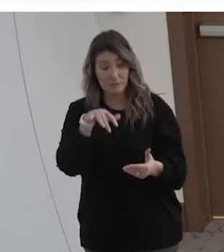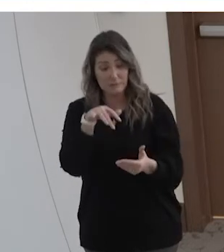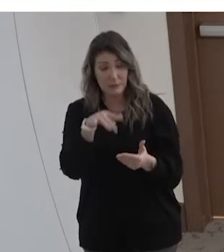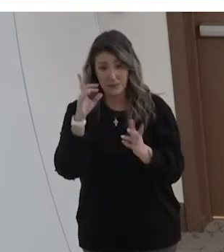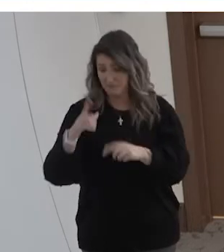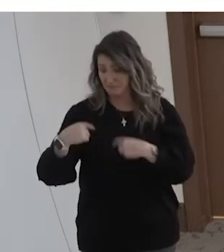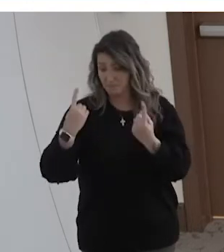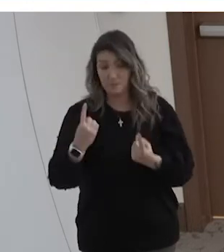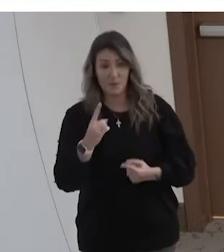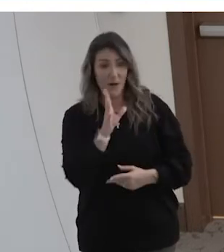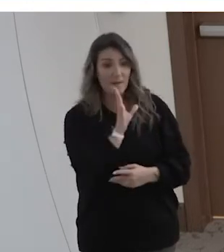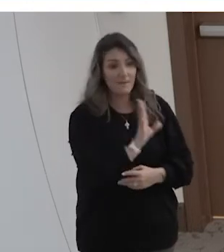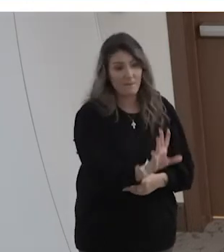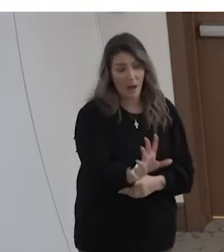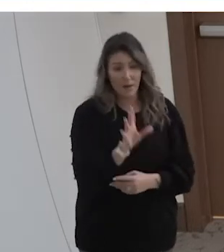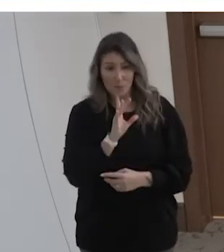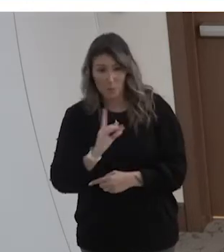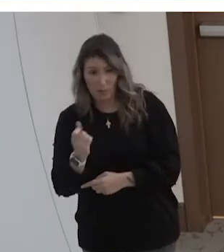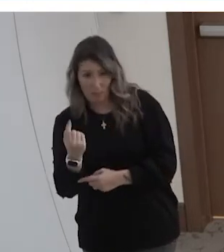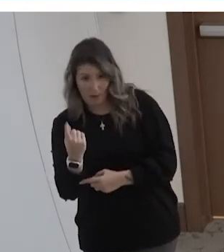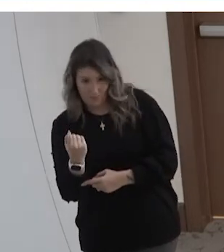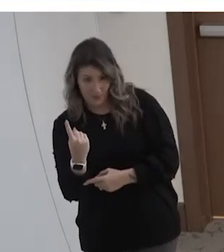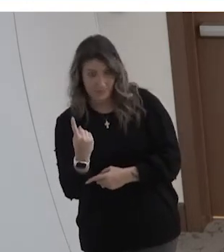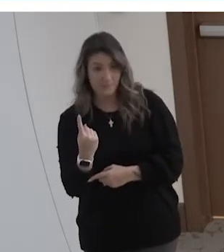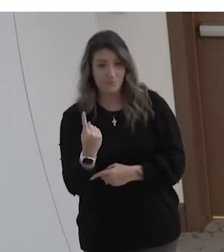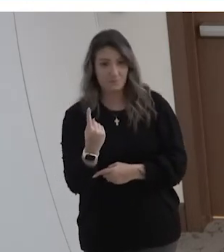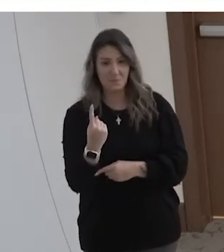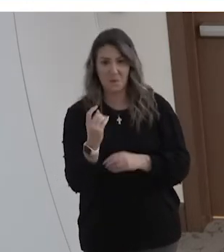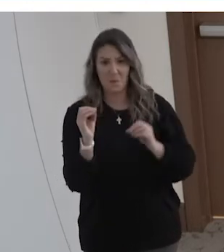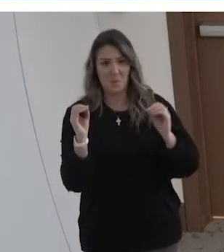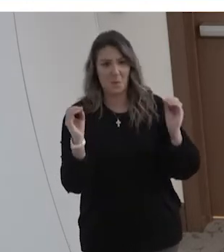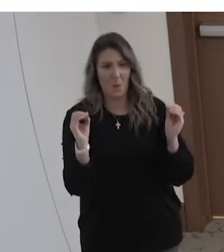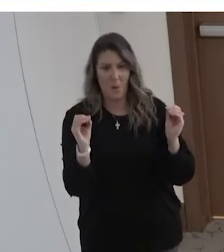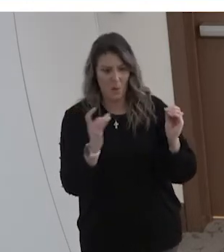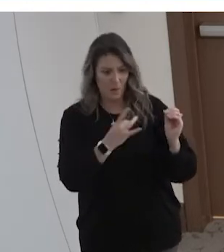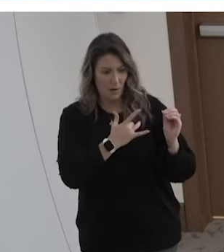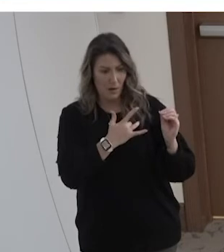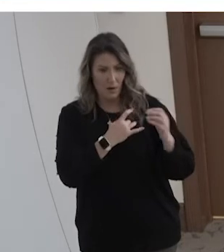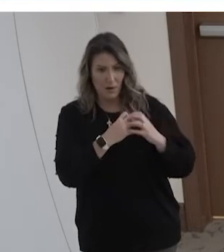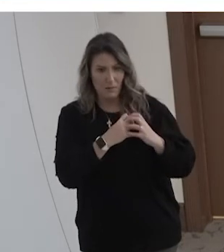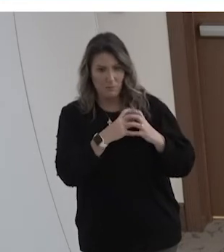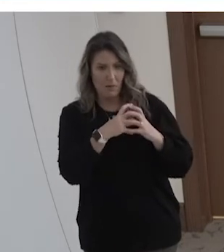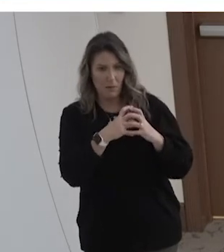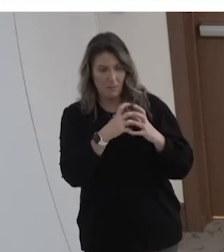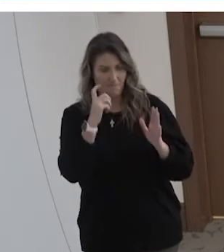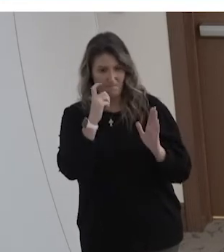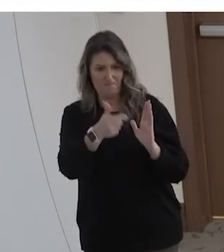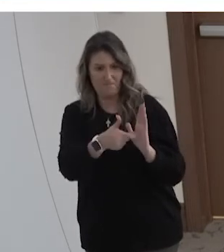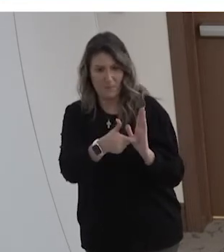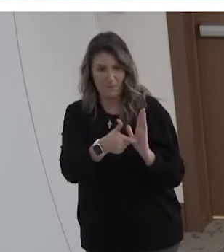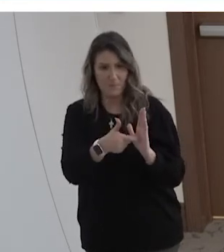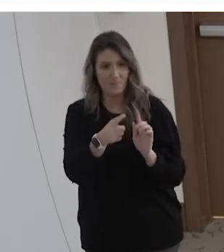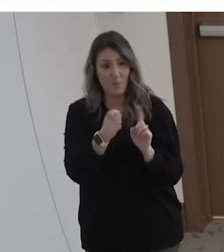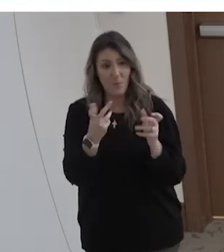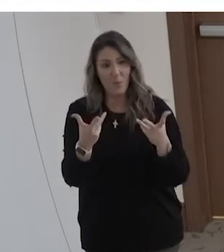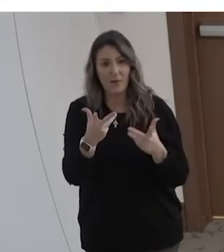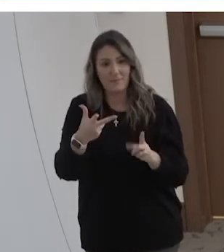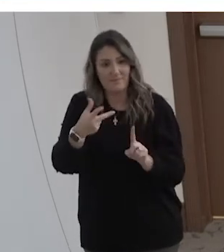in the 5 to 11-year-olds, no myocarditis has been seen from the